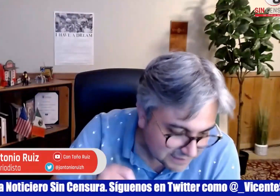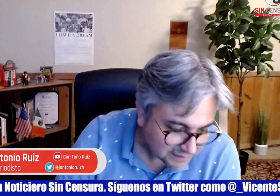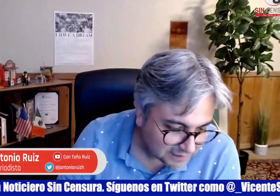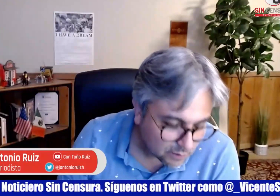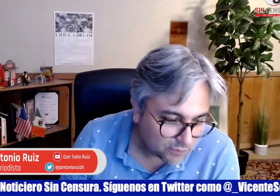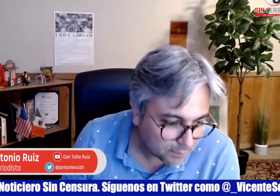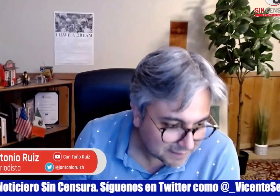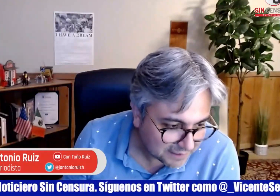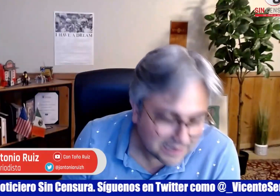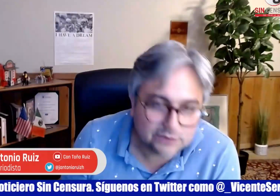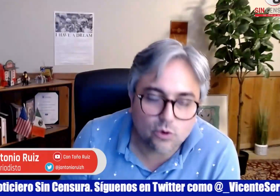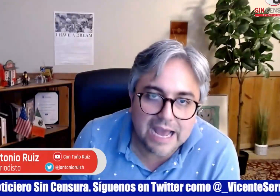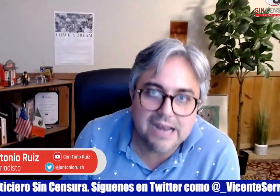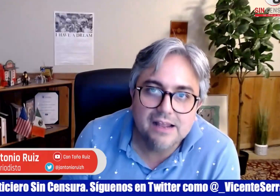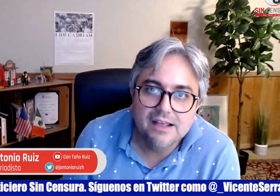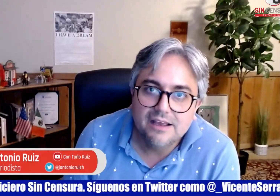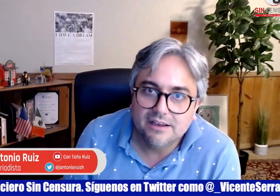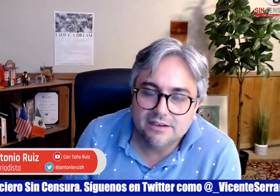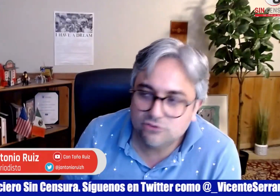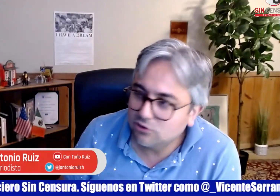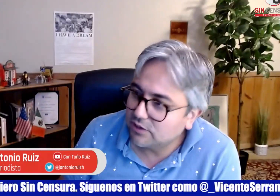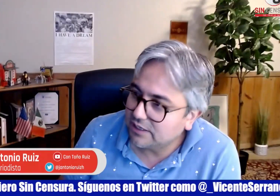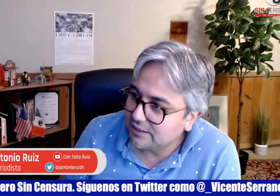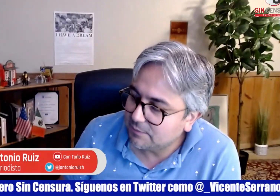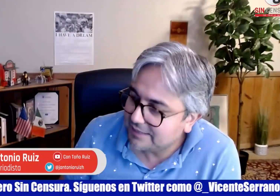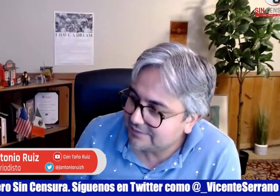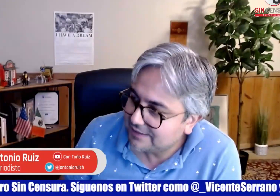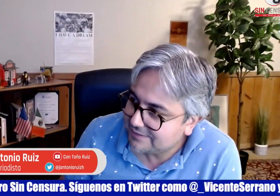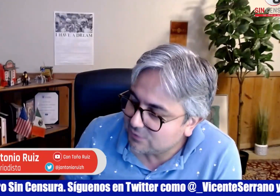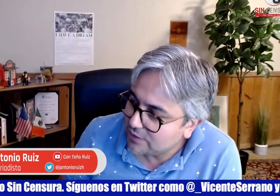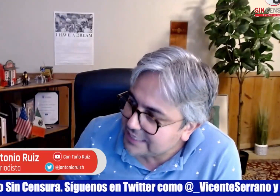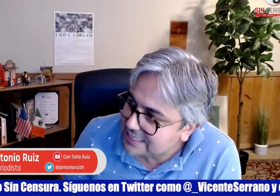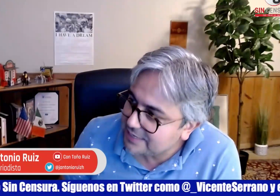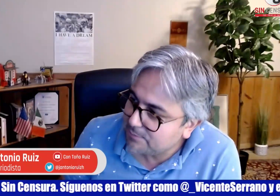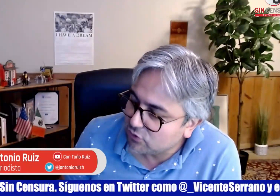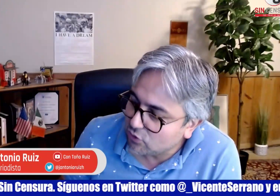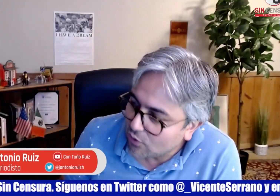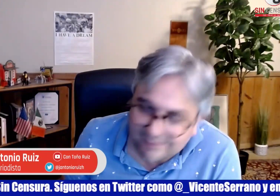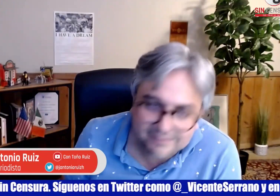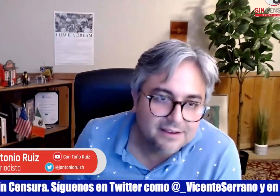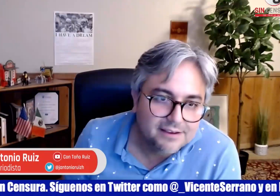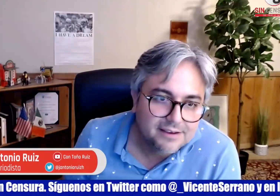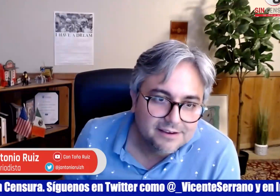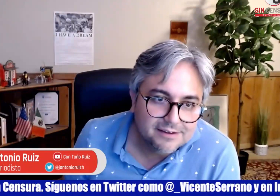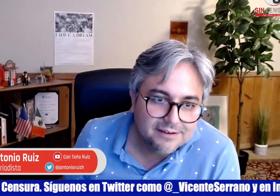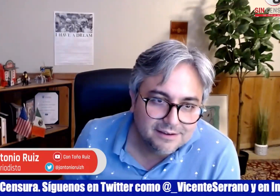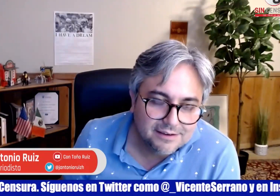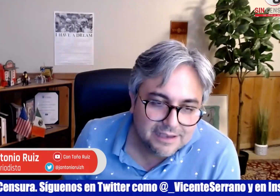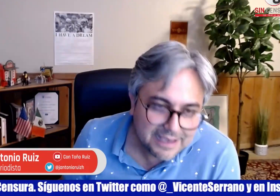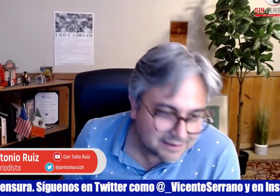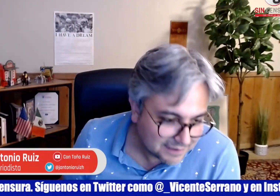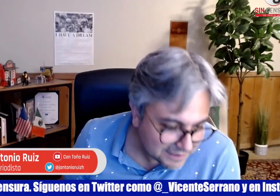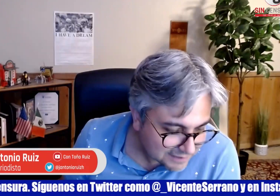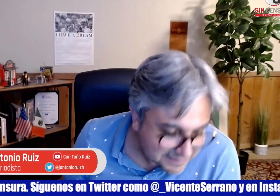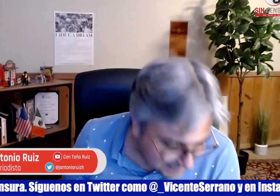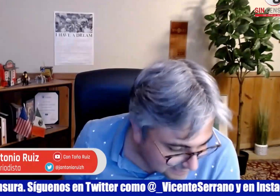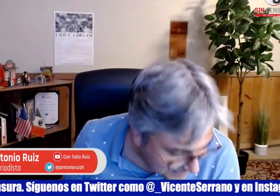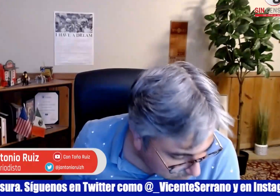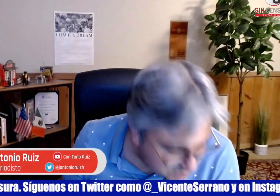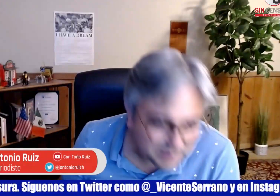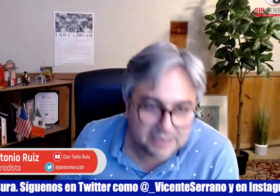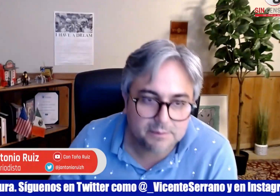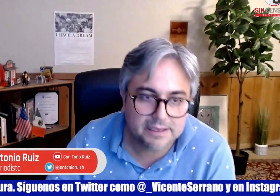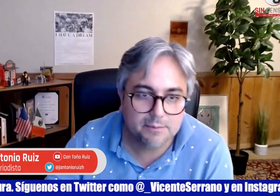de ser así en cuanto a materia electoral, esto es lo que debería estar diciendo el INE, pero no lo hace. Ella sí